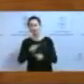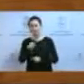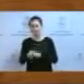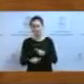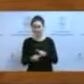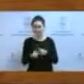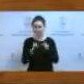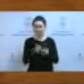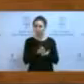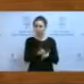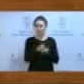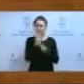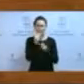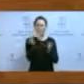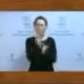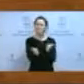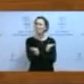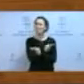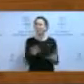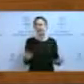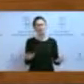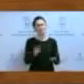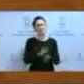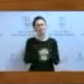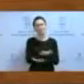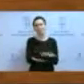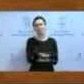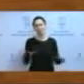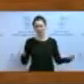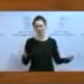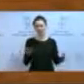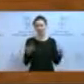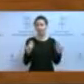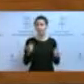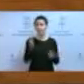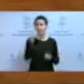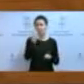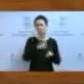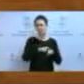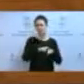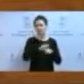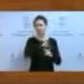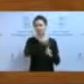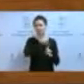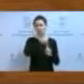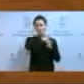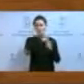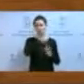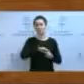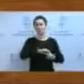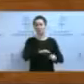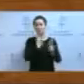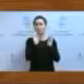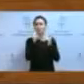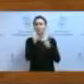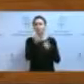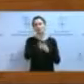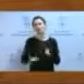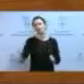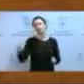prestando el mejor servicio posible a la comunidad. Uno de los aspectos claves en la atención, sin duda, son los recursos